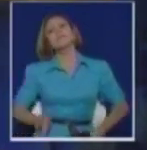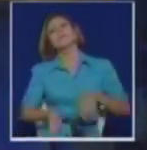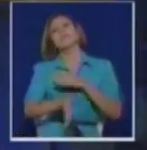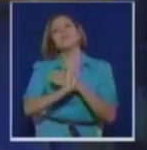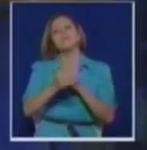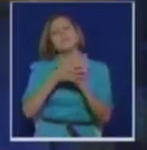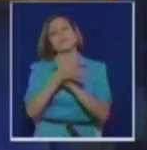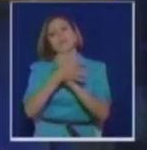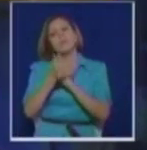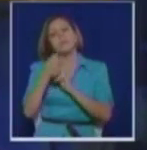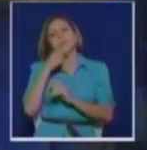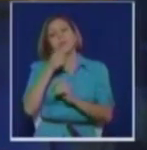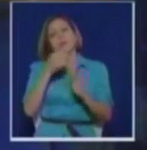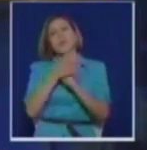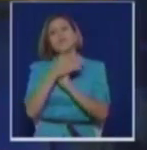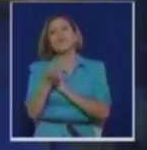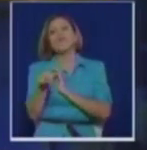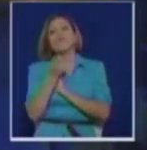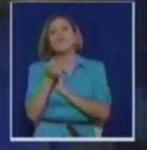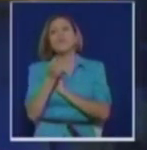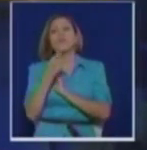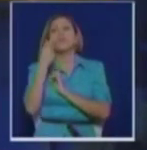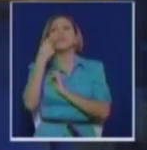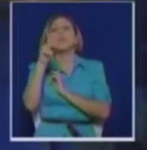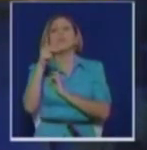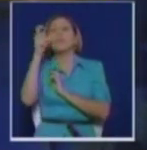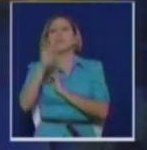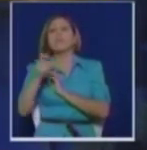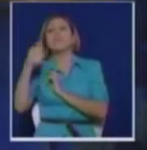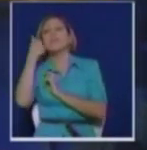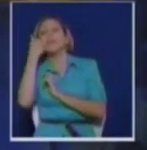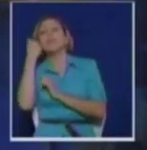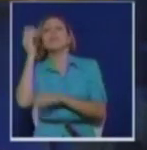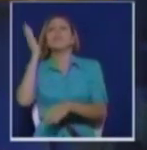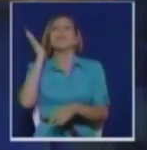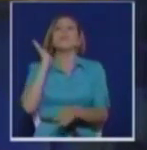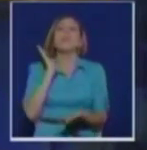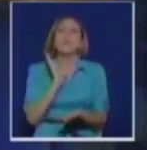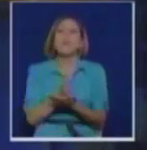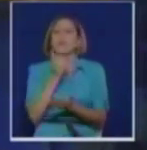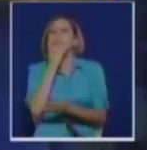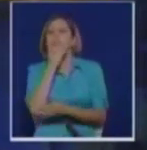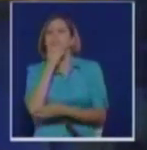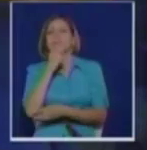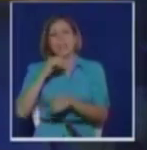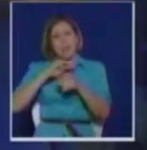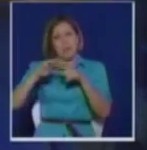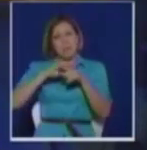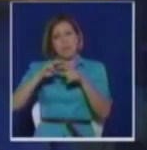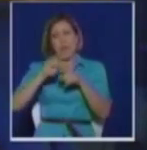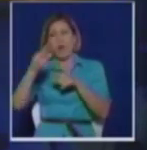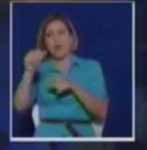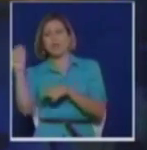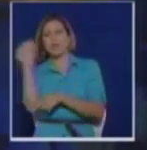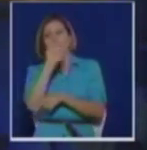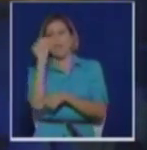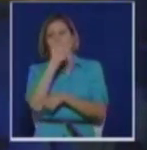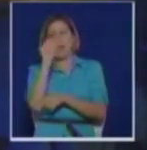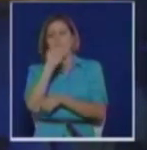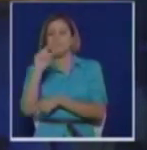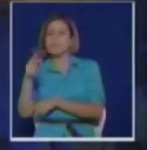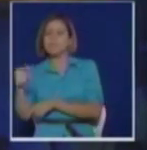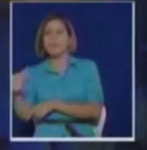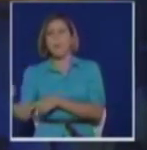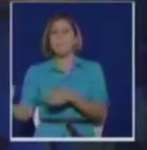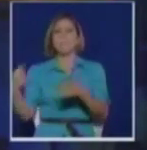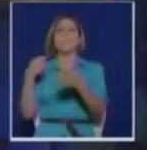Continuamos con ustedes y mucha atención, que cerca de 12 heridos fue el resultado de un accidente de tránsito entre el Mío y también se vio involucrado un vehículo particular.